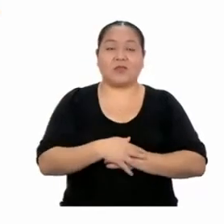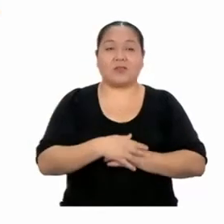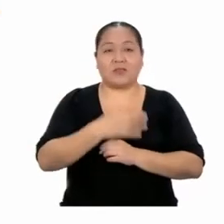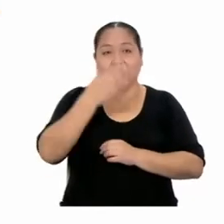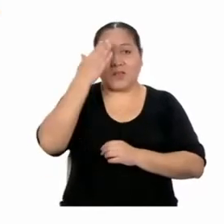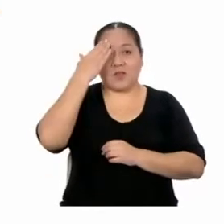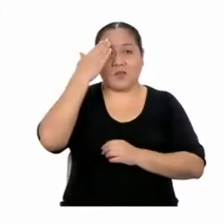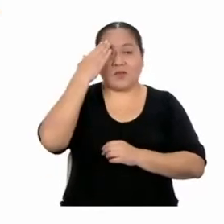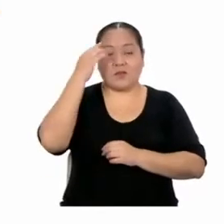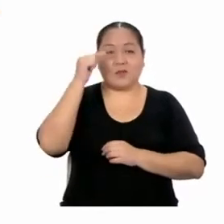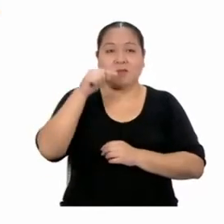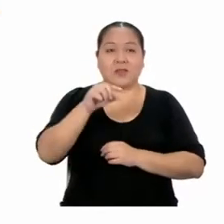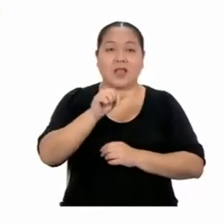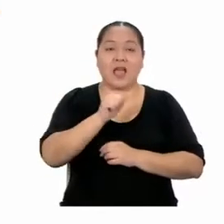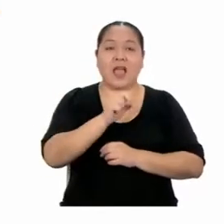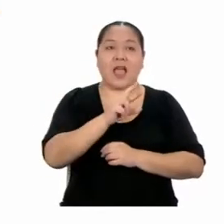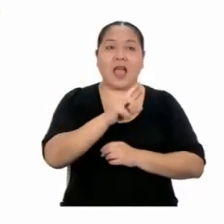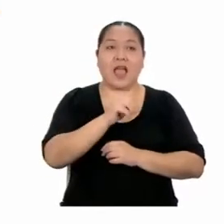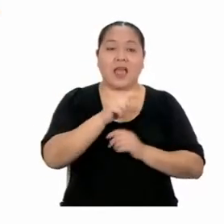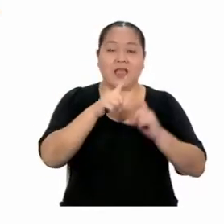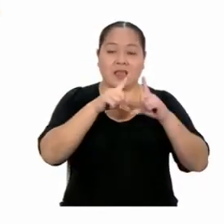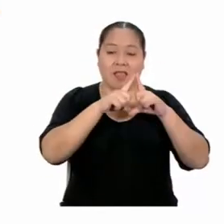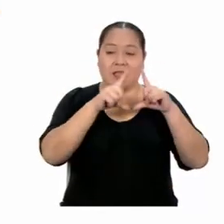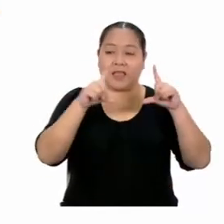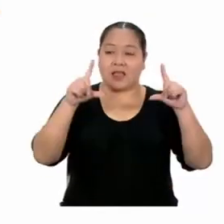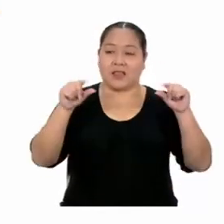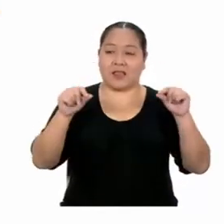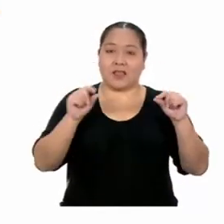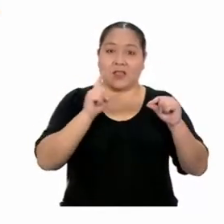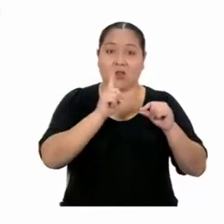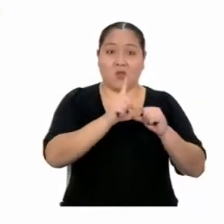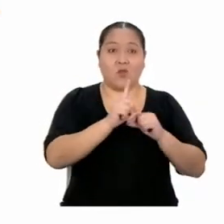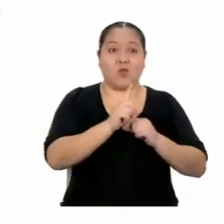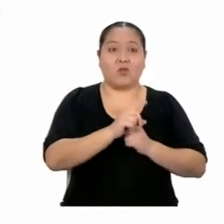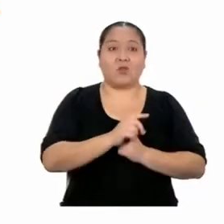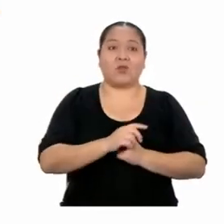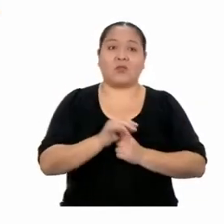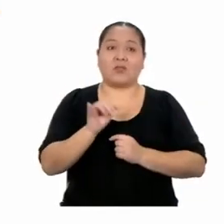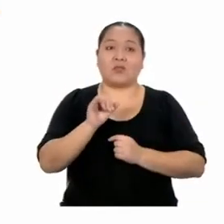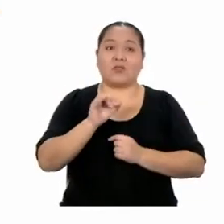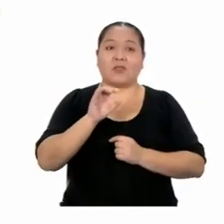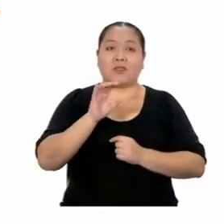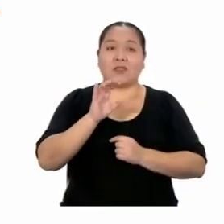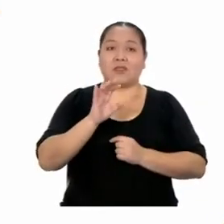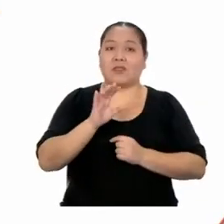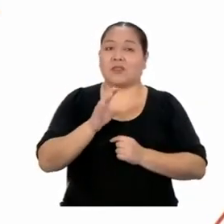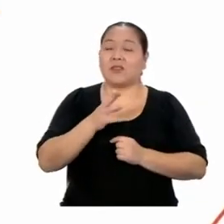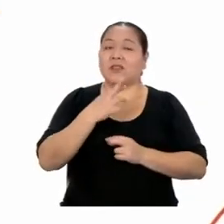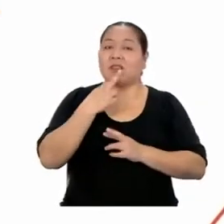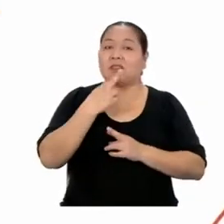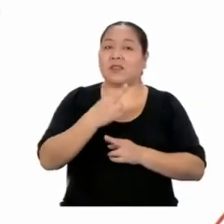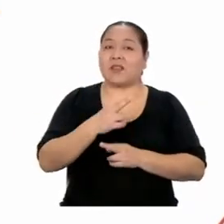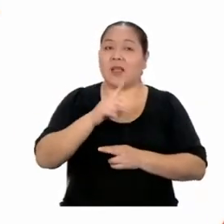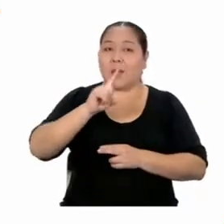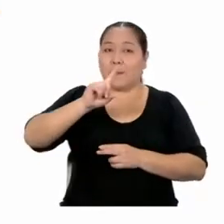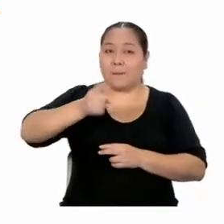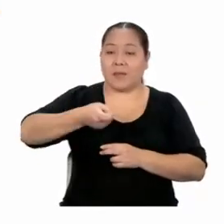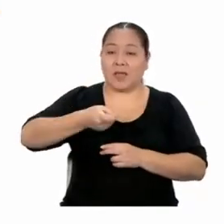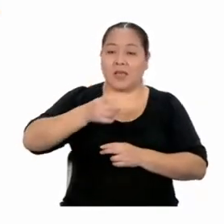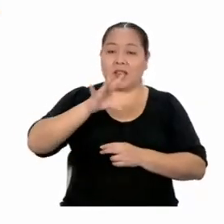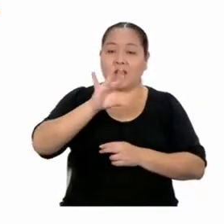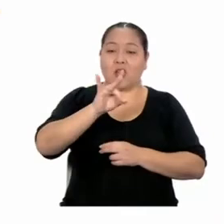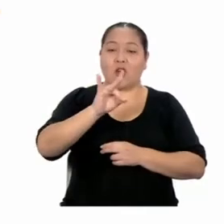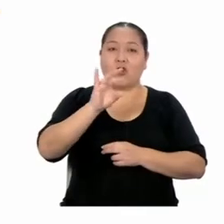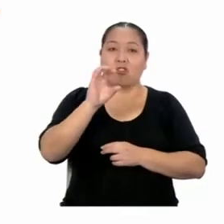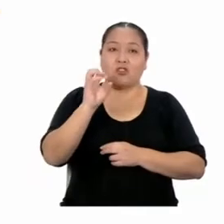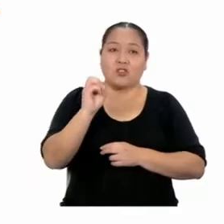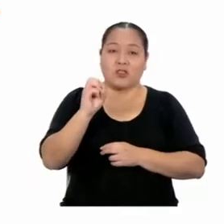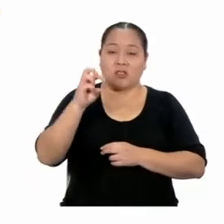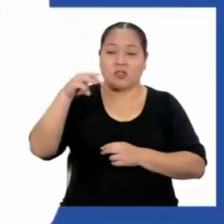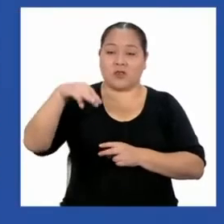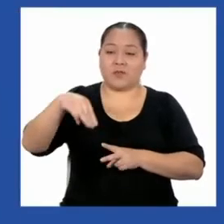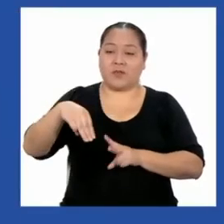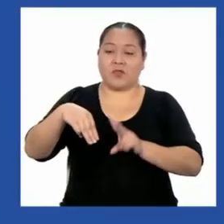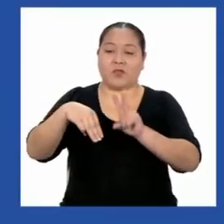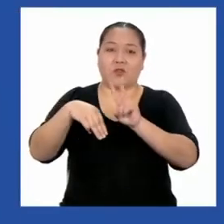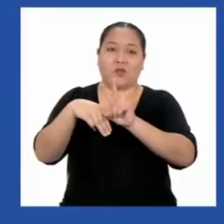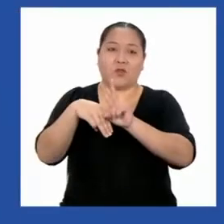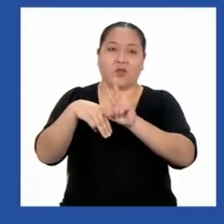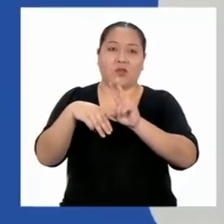obtendremos que el área del rectángulo 1 es igual a 1080 metros cuadrados.